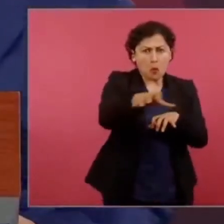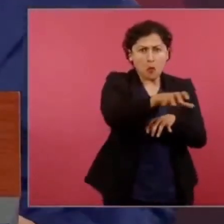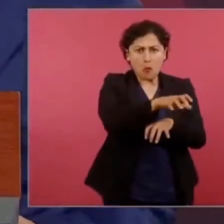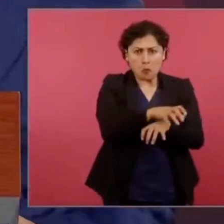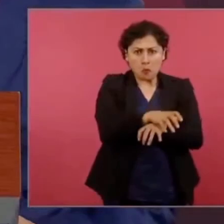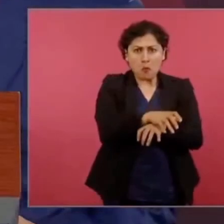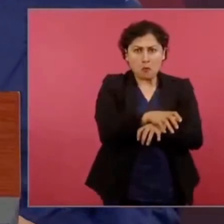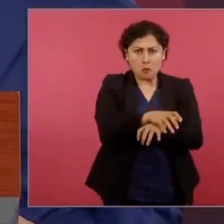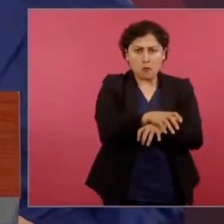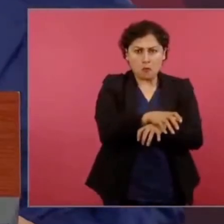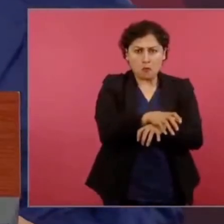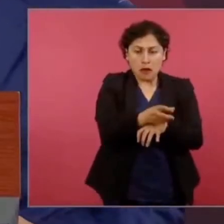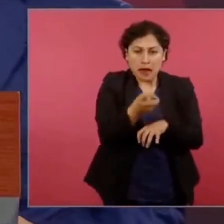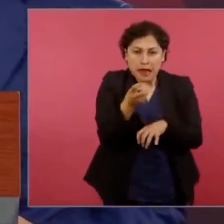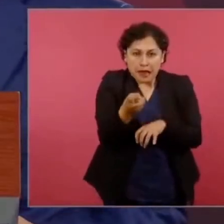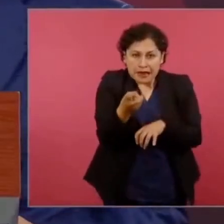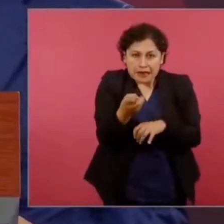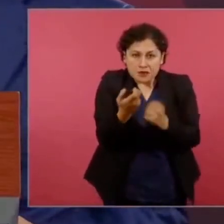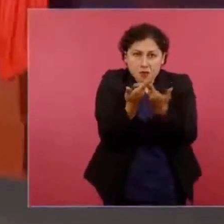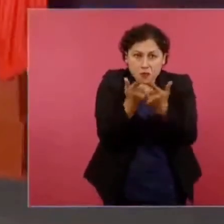olvidadas,